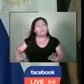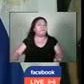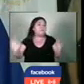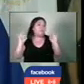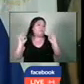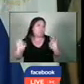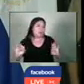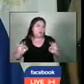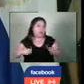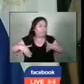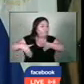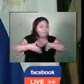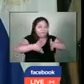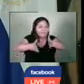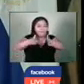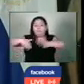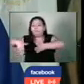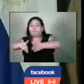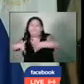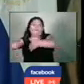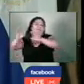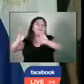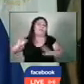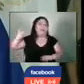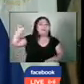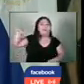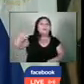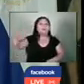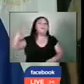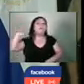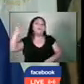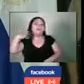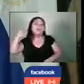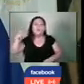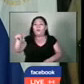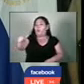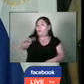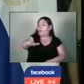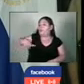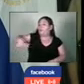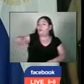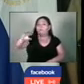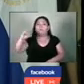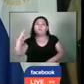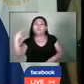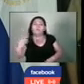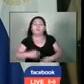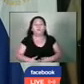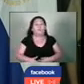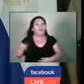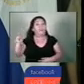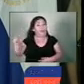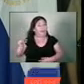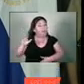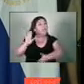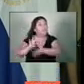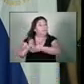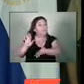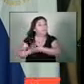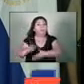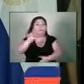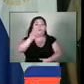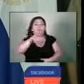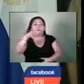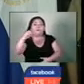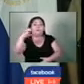que arreglara toda la zona vial de San Miguel y sus alrededores. Es una inversión gigantesca, además de 200